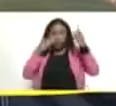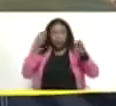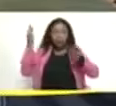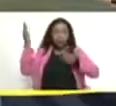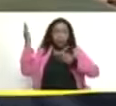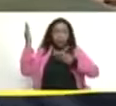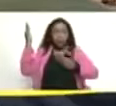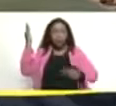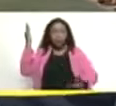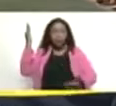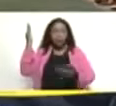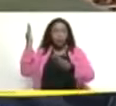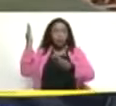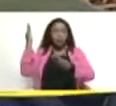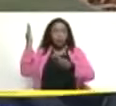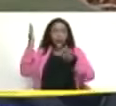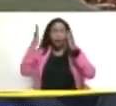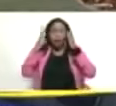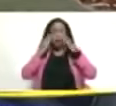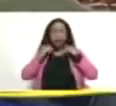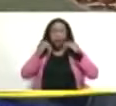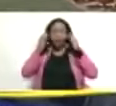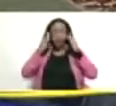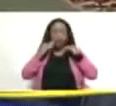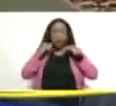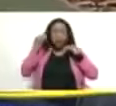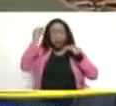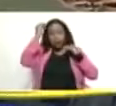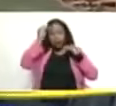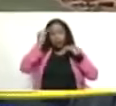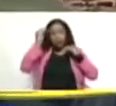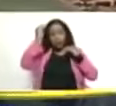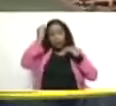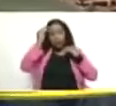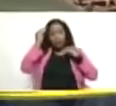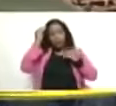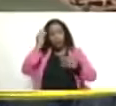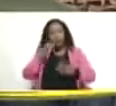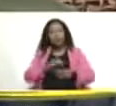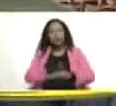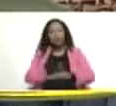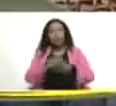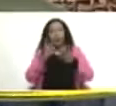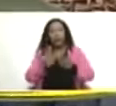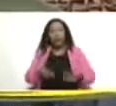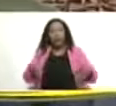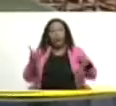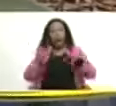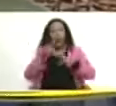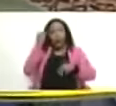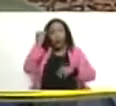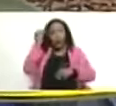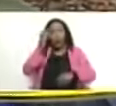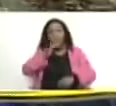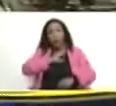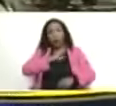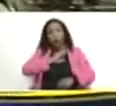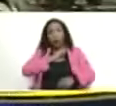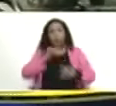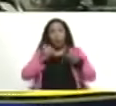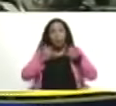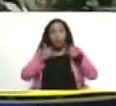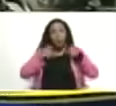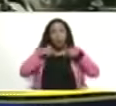doctrina, de la experiencia, el pensamiento, los valores, la idiosincrasia nuestra.